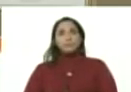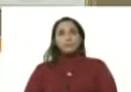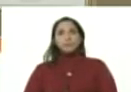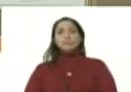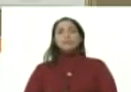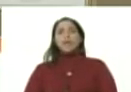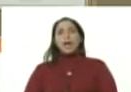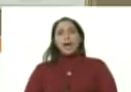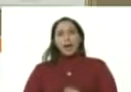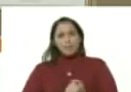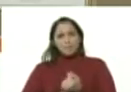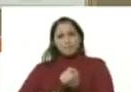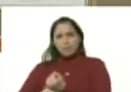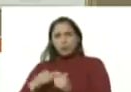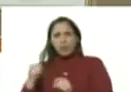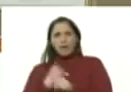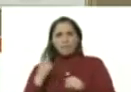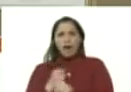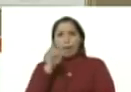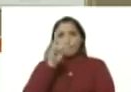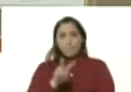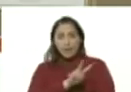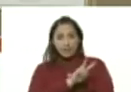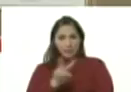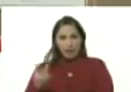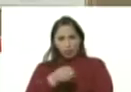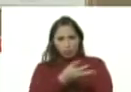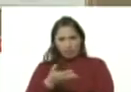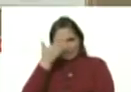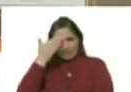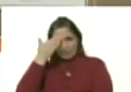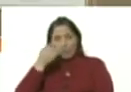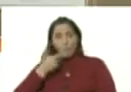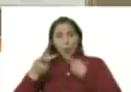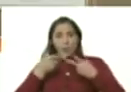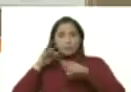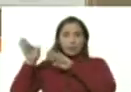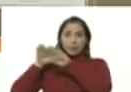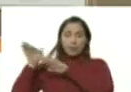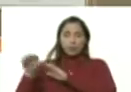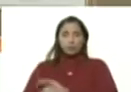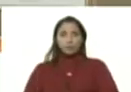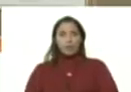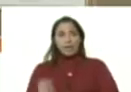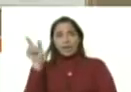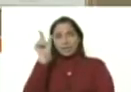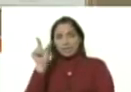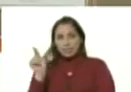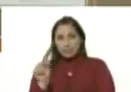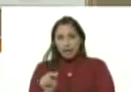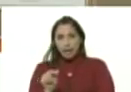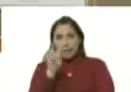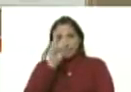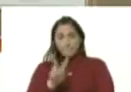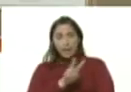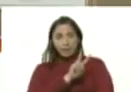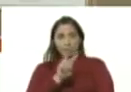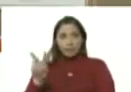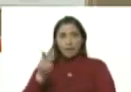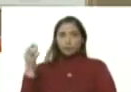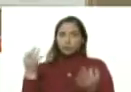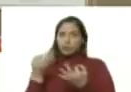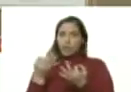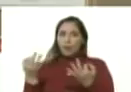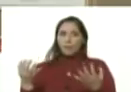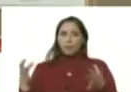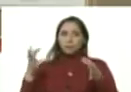lo hablamos. Ustedes saben que la política exterior de Italia y del Vaticano siempre van unidas